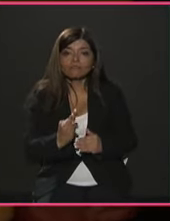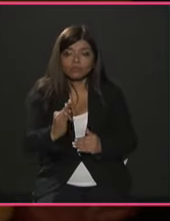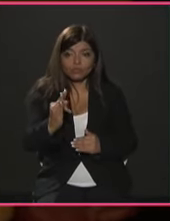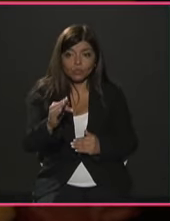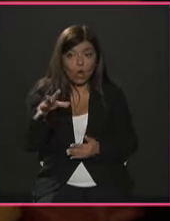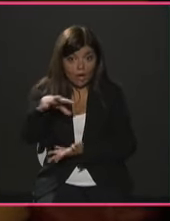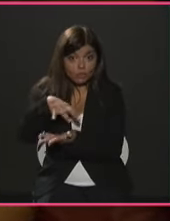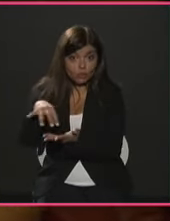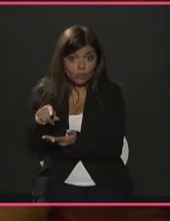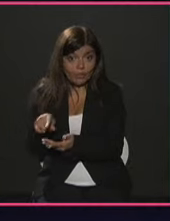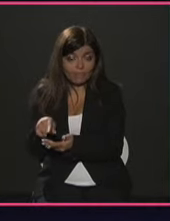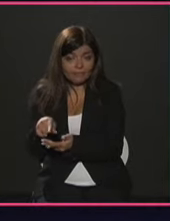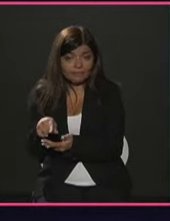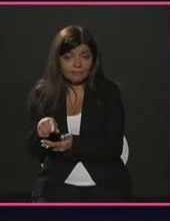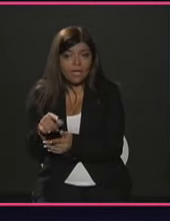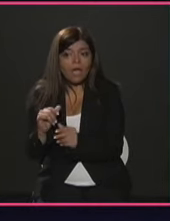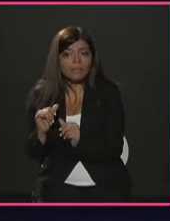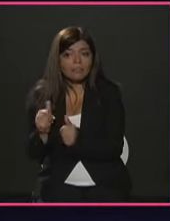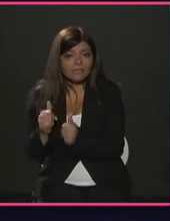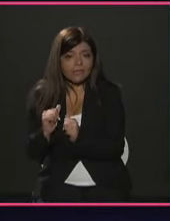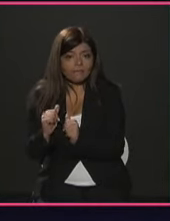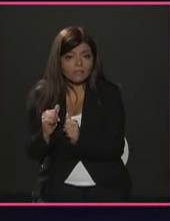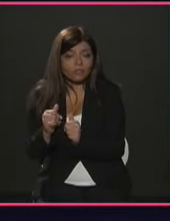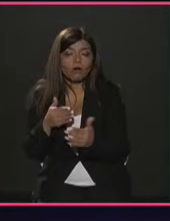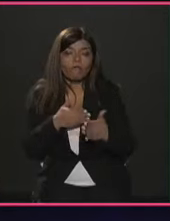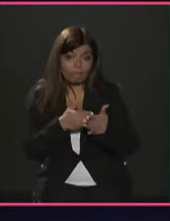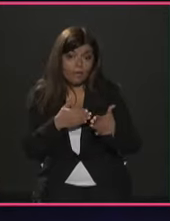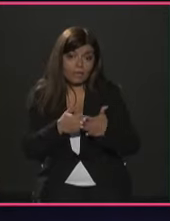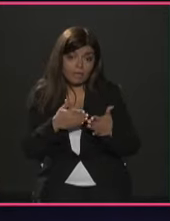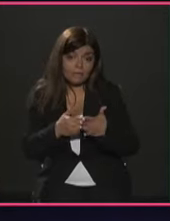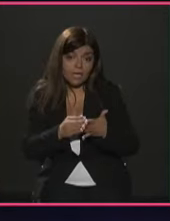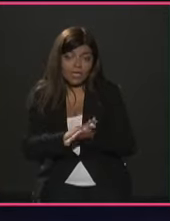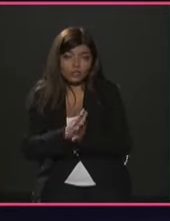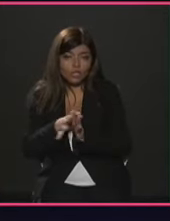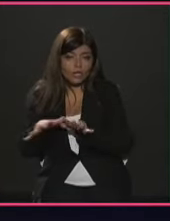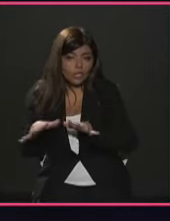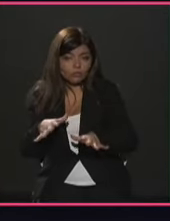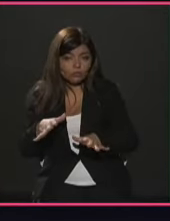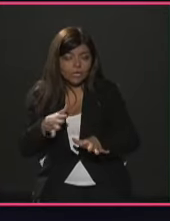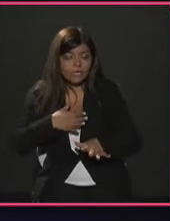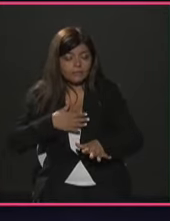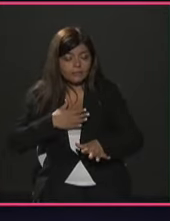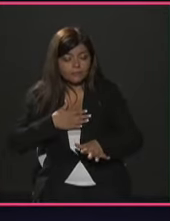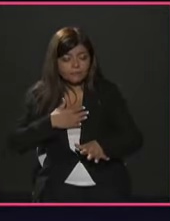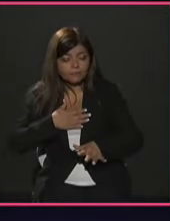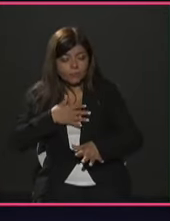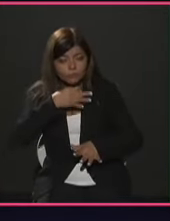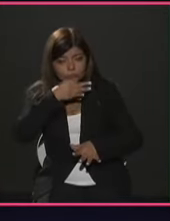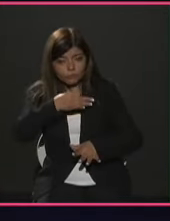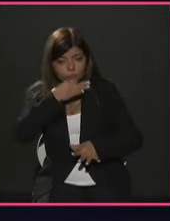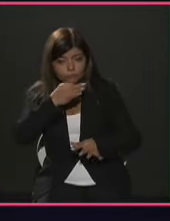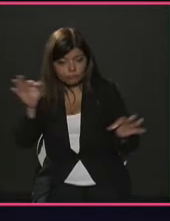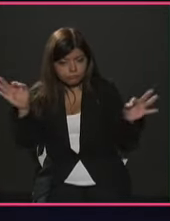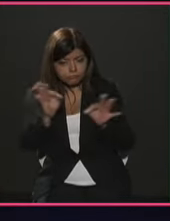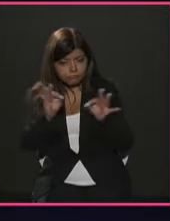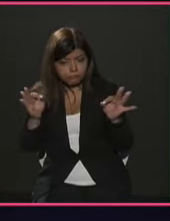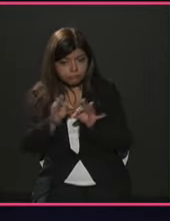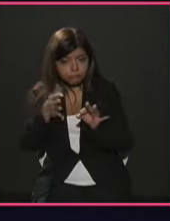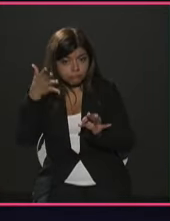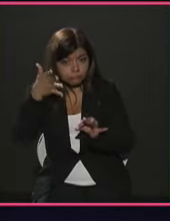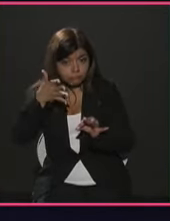efectivamente sus desafíos sus brechas eh Y todo aquello que yo mismo he representado en esta